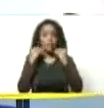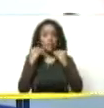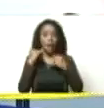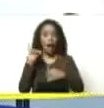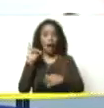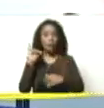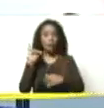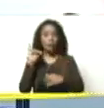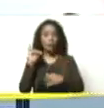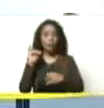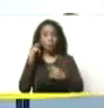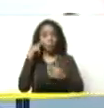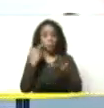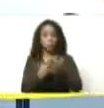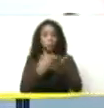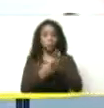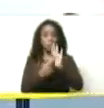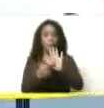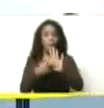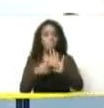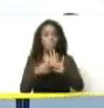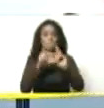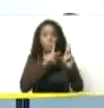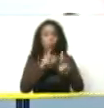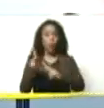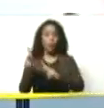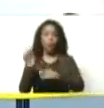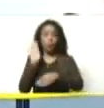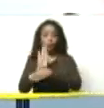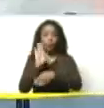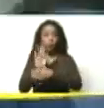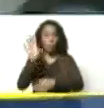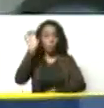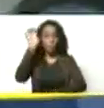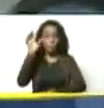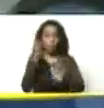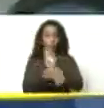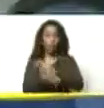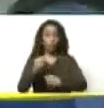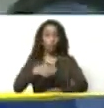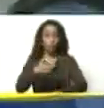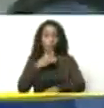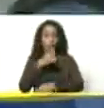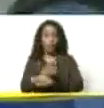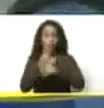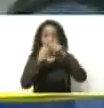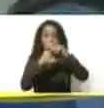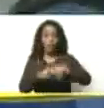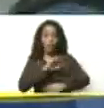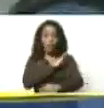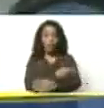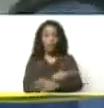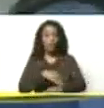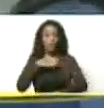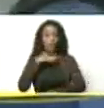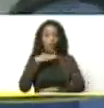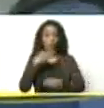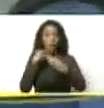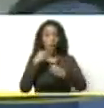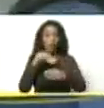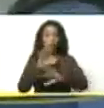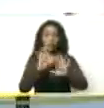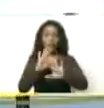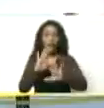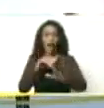soteldo como tú lo muestra en tu programa cultivando patria podemos ir acumulando la fuerza suficiente para lo que ya se